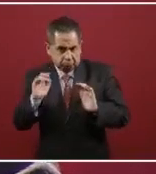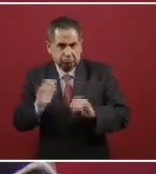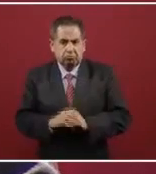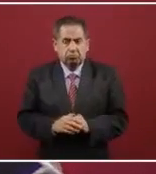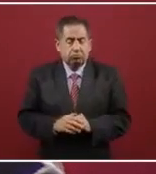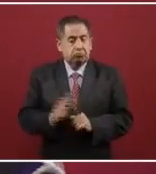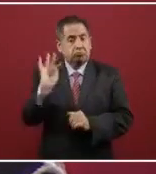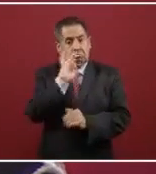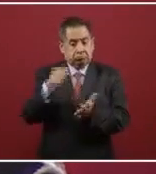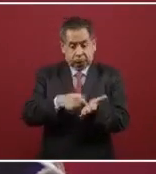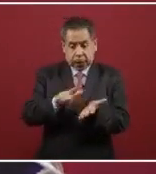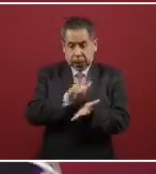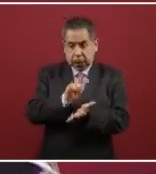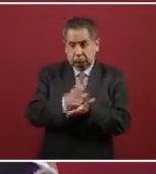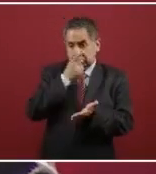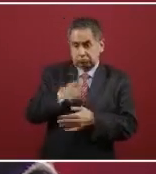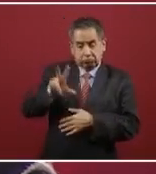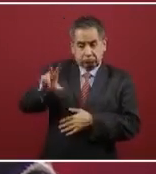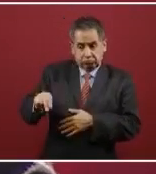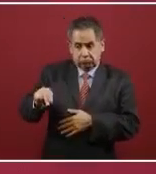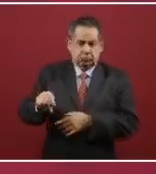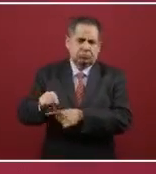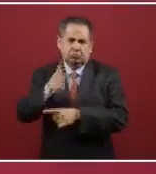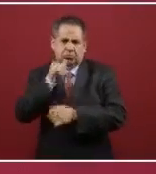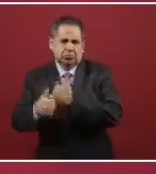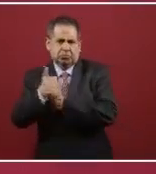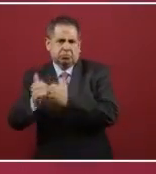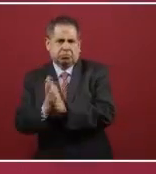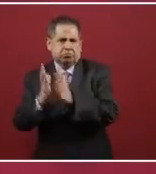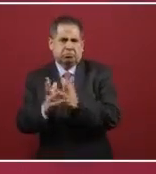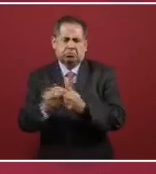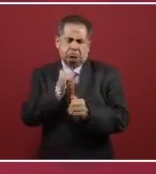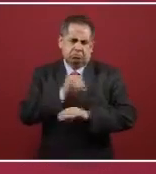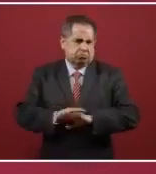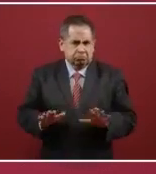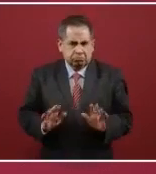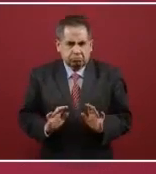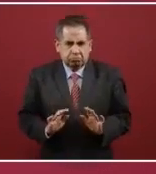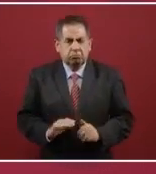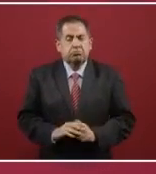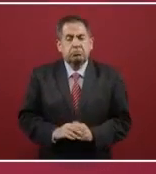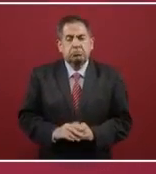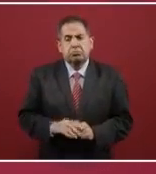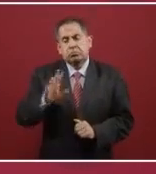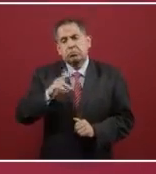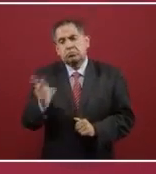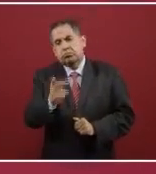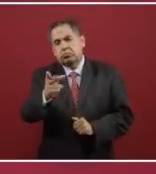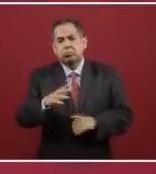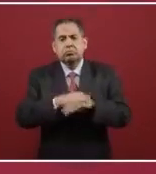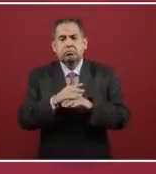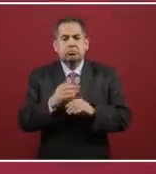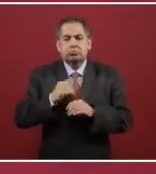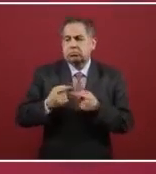Si está impedido, no puede participar, no podría participar. Pero le pregunto por el